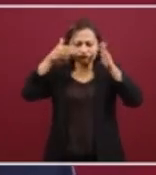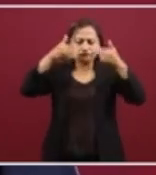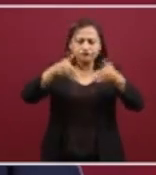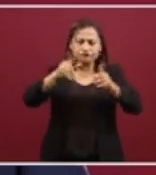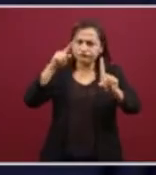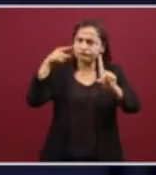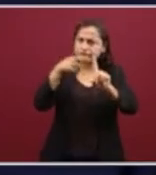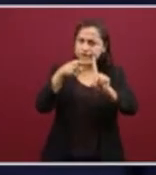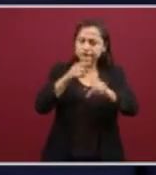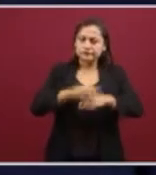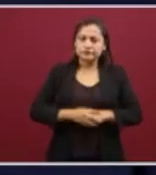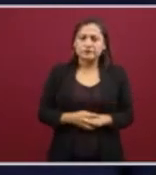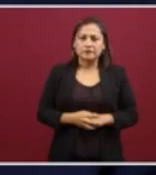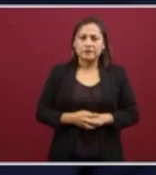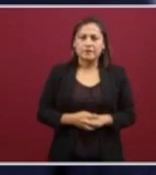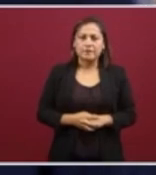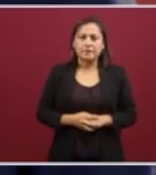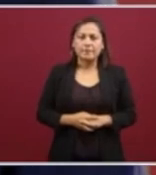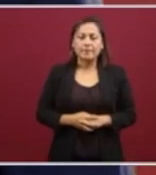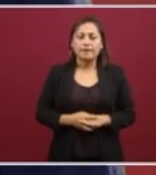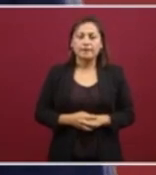tan es así